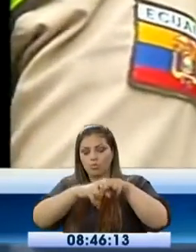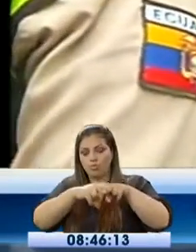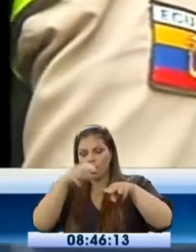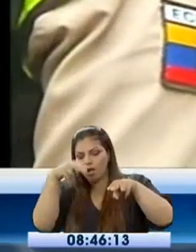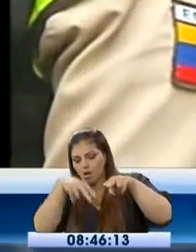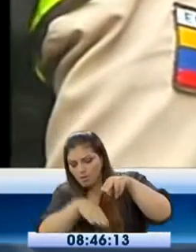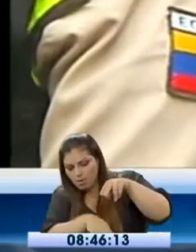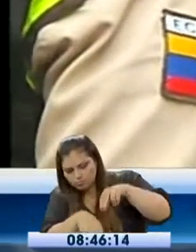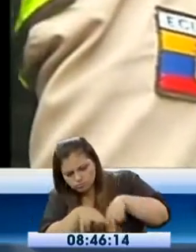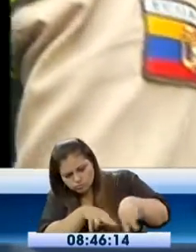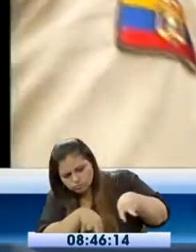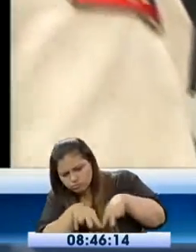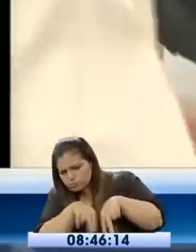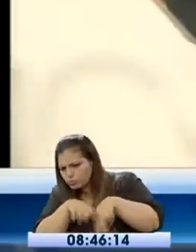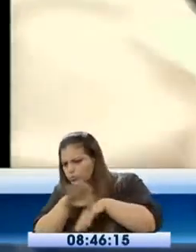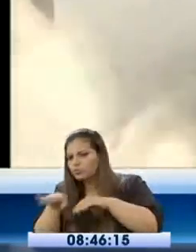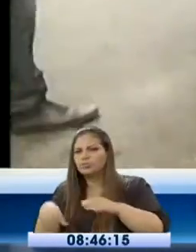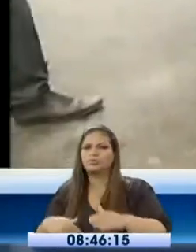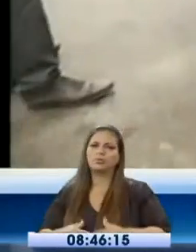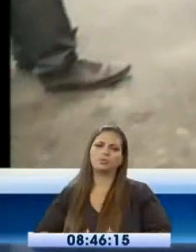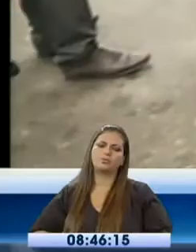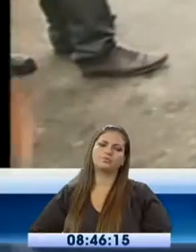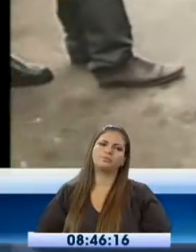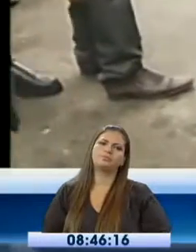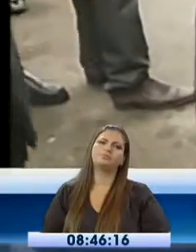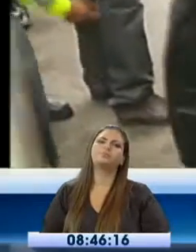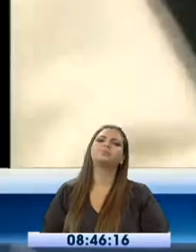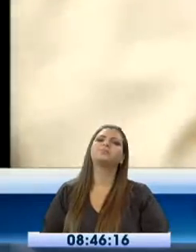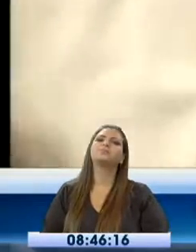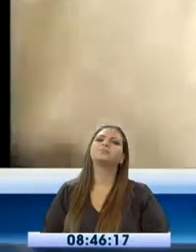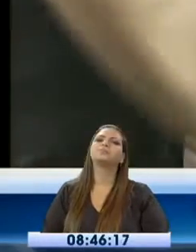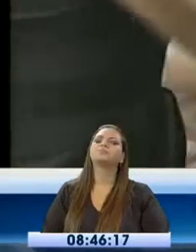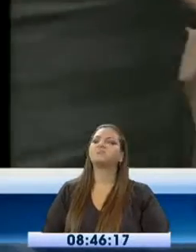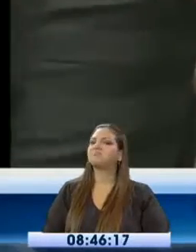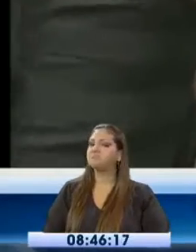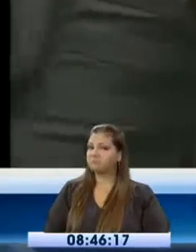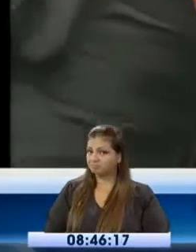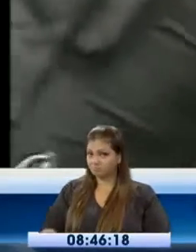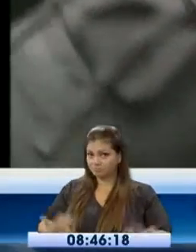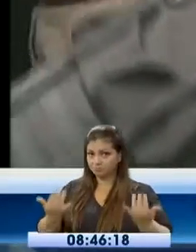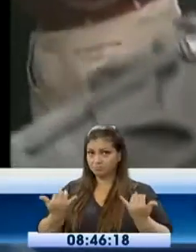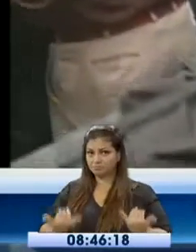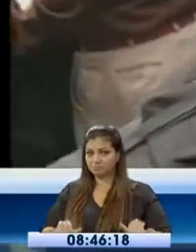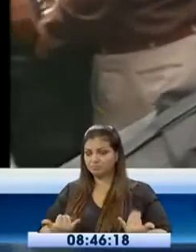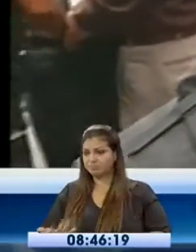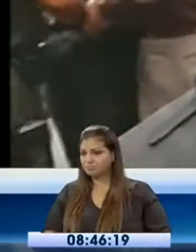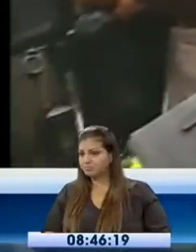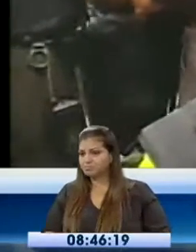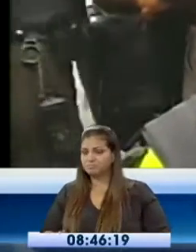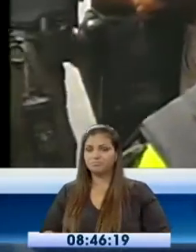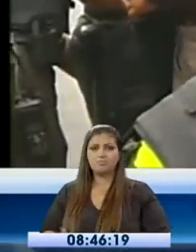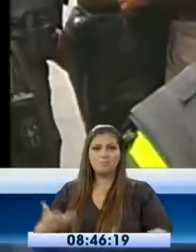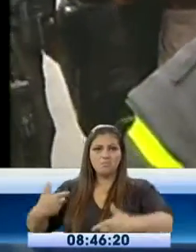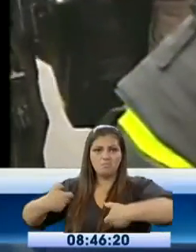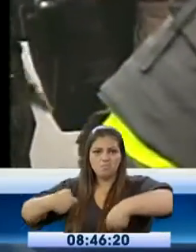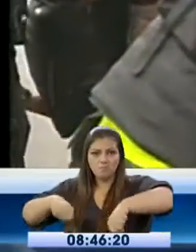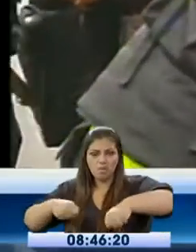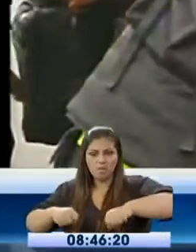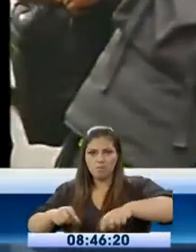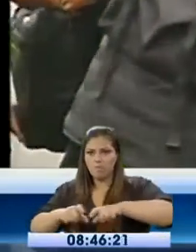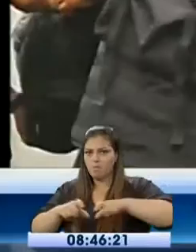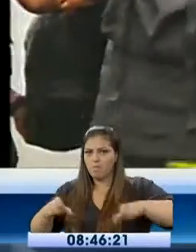con las motocicletas. Afortunadamente el día de hoy hemos encontrado que no ha habido motos sin placas, por